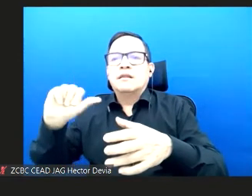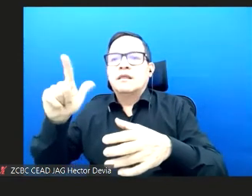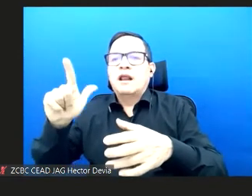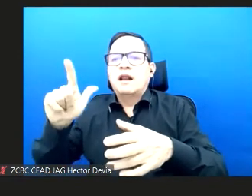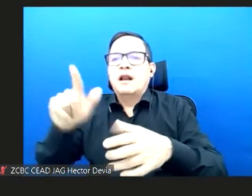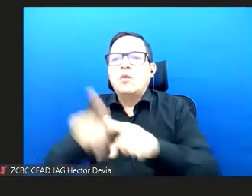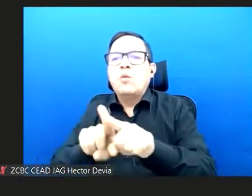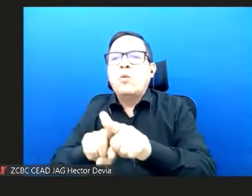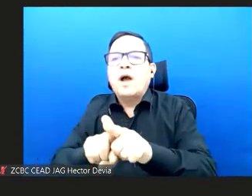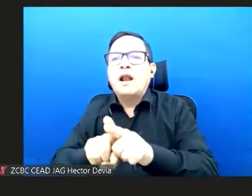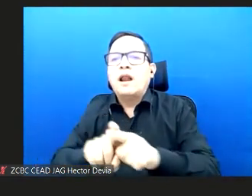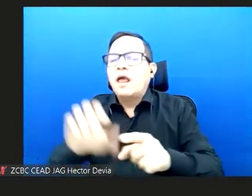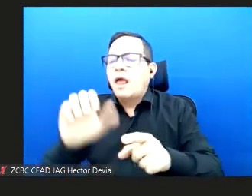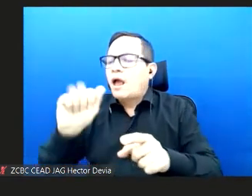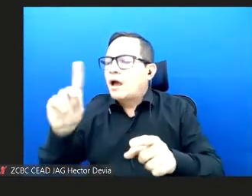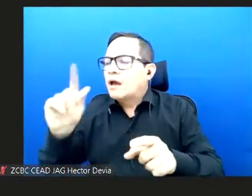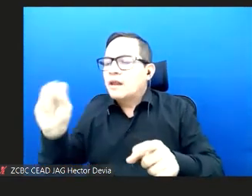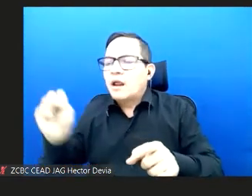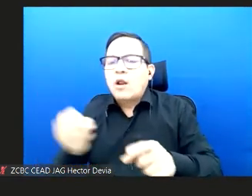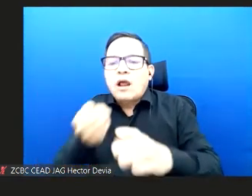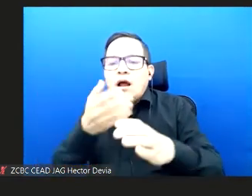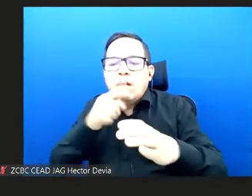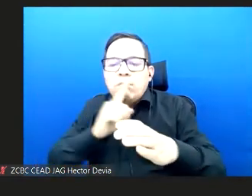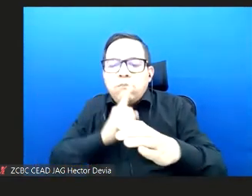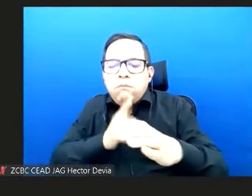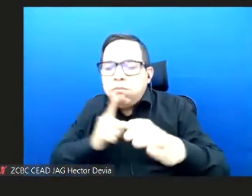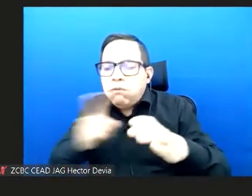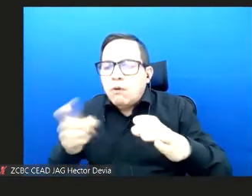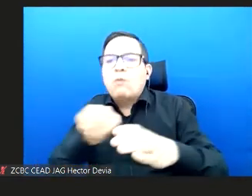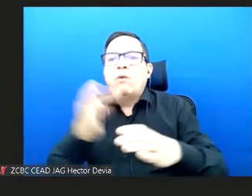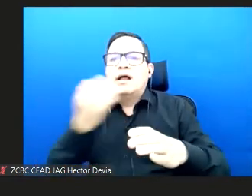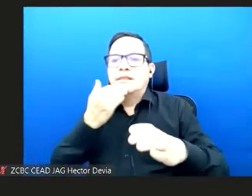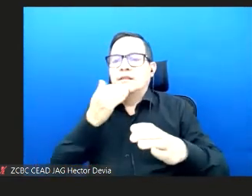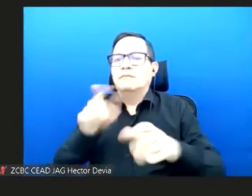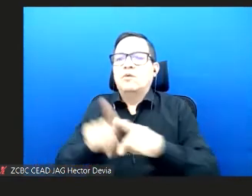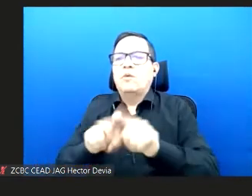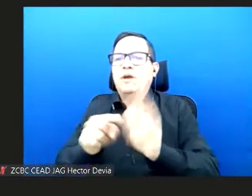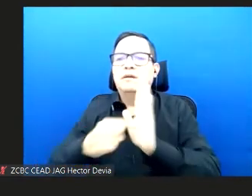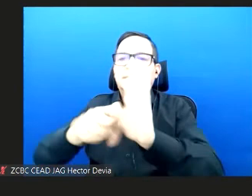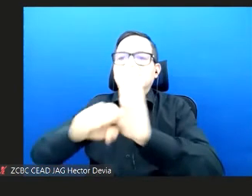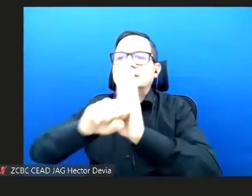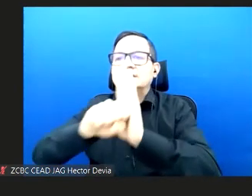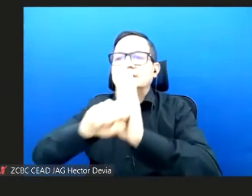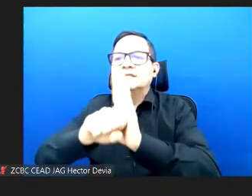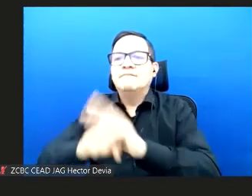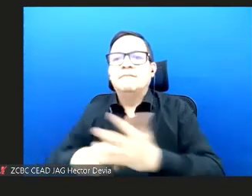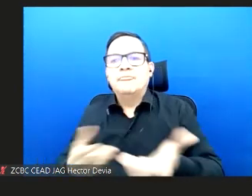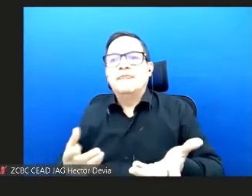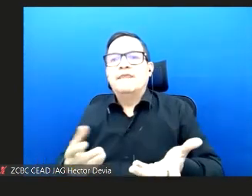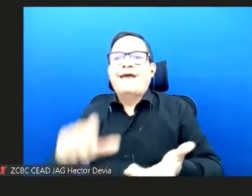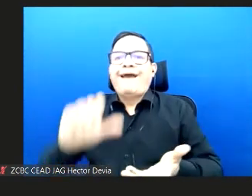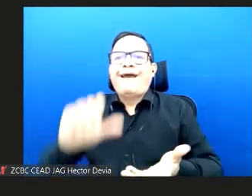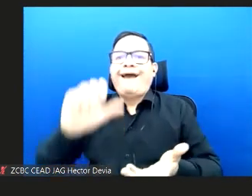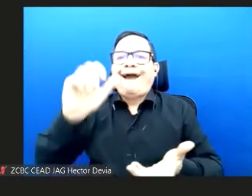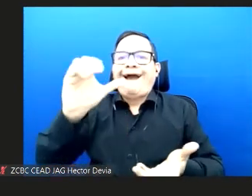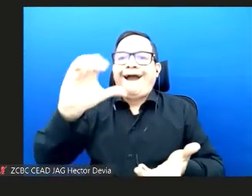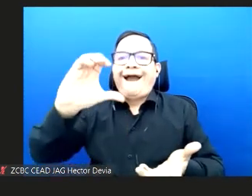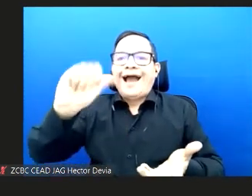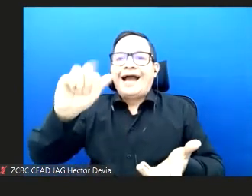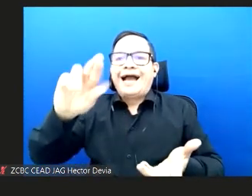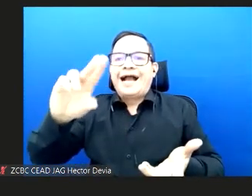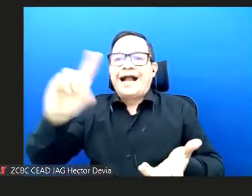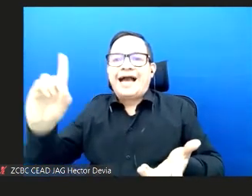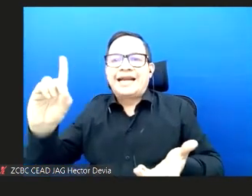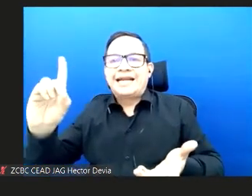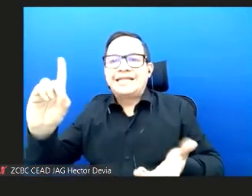que posee A. Se expresa con card A o bien NA. ¿Sí? Es la